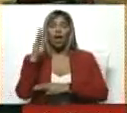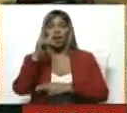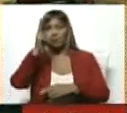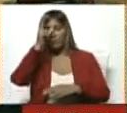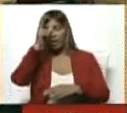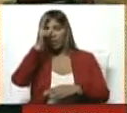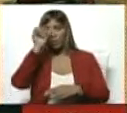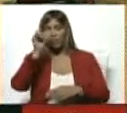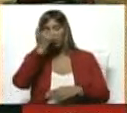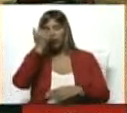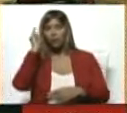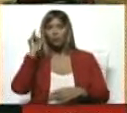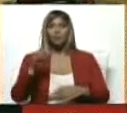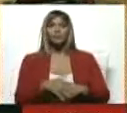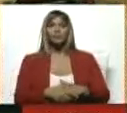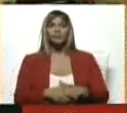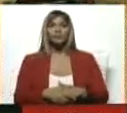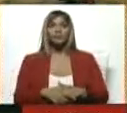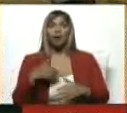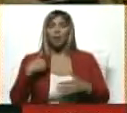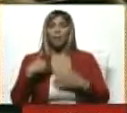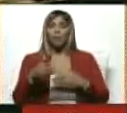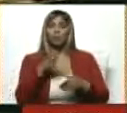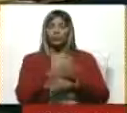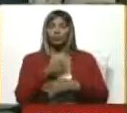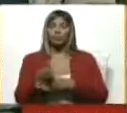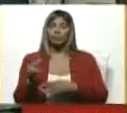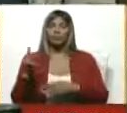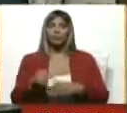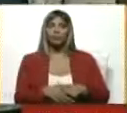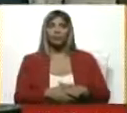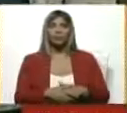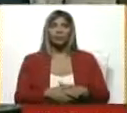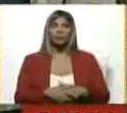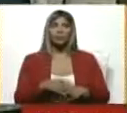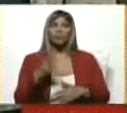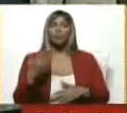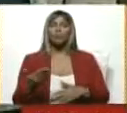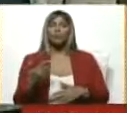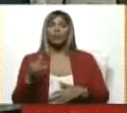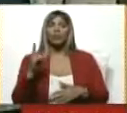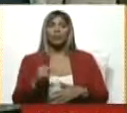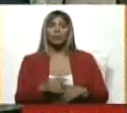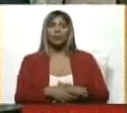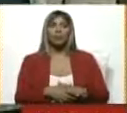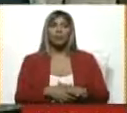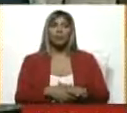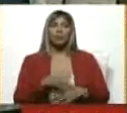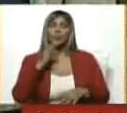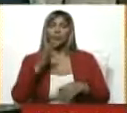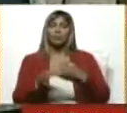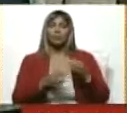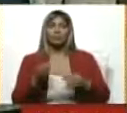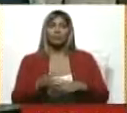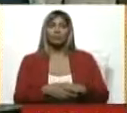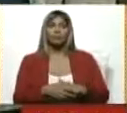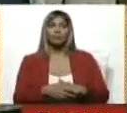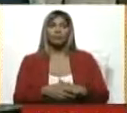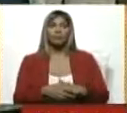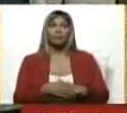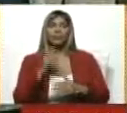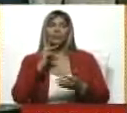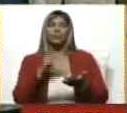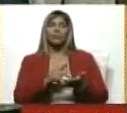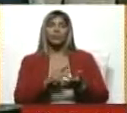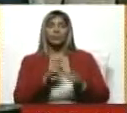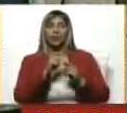Falcón y Yaracuy, que ya vamos para allá también. Y muy importante también es destacar que la